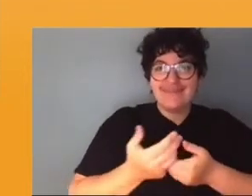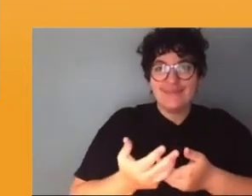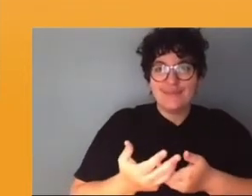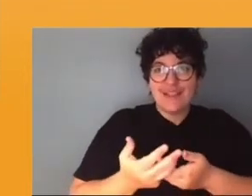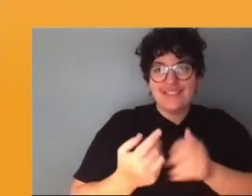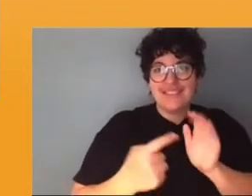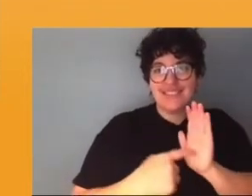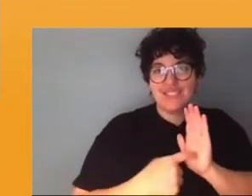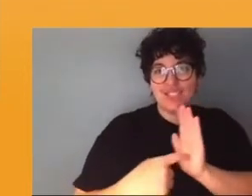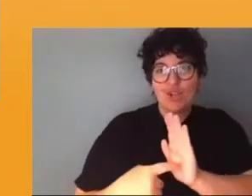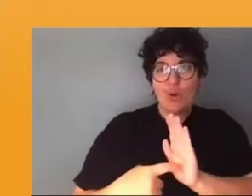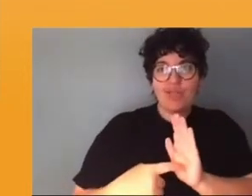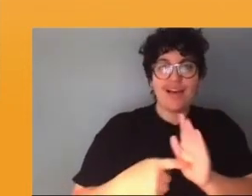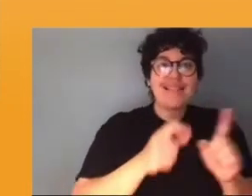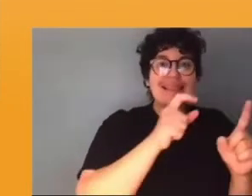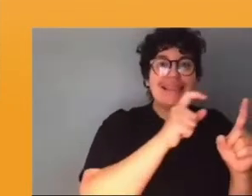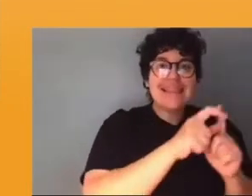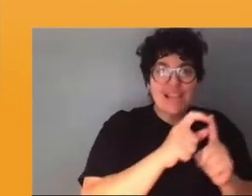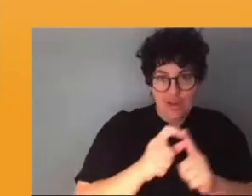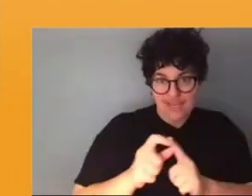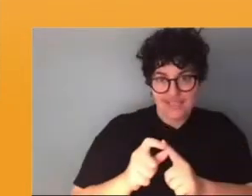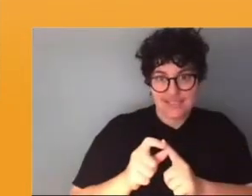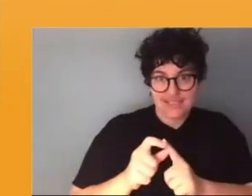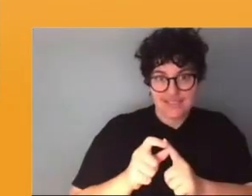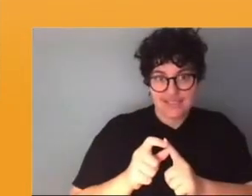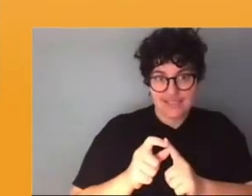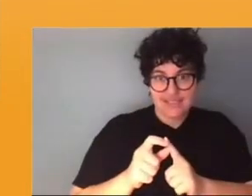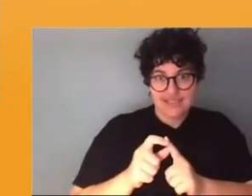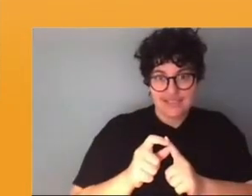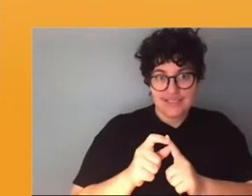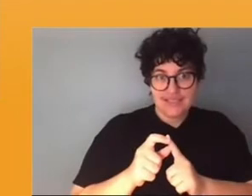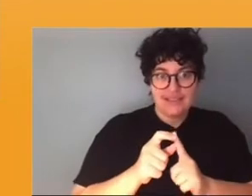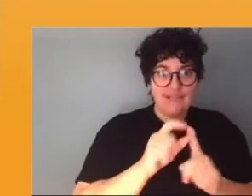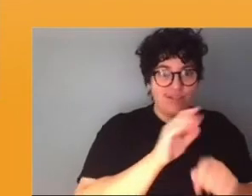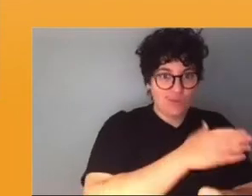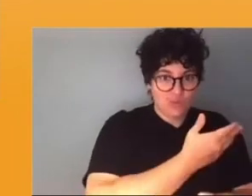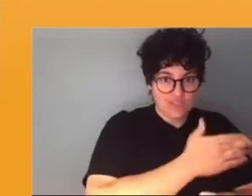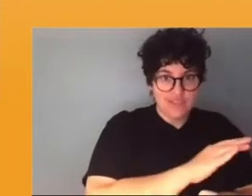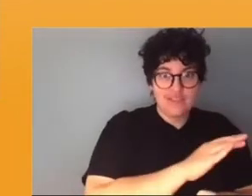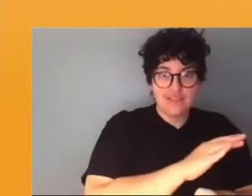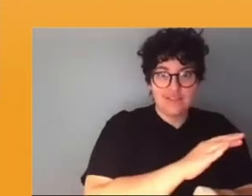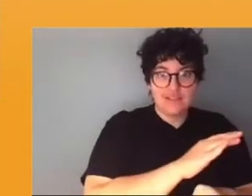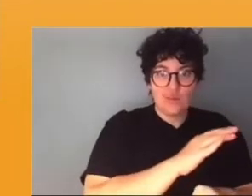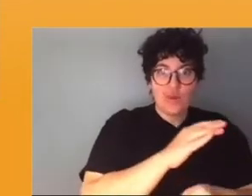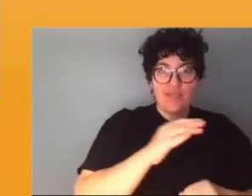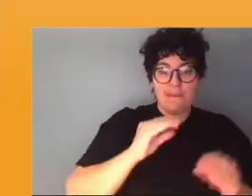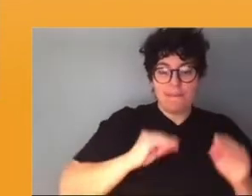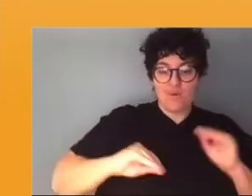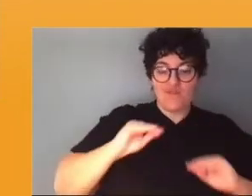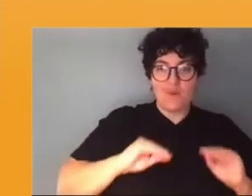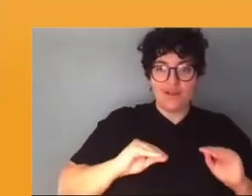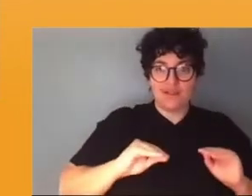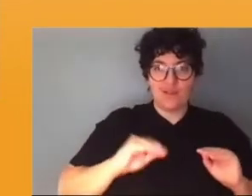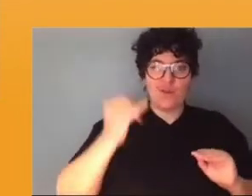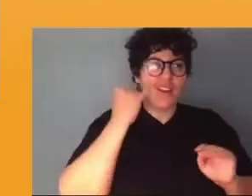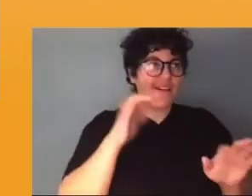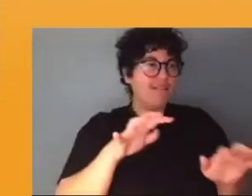transmitir la letra con el movimiento, para que aunque no entendamos el idioma,